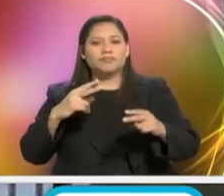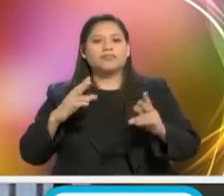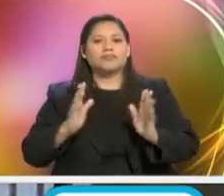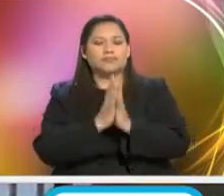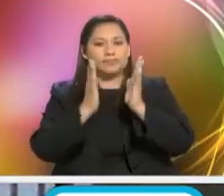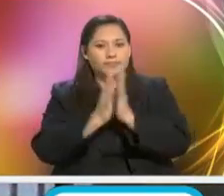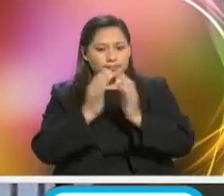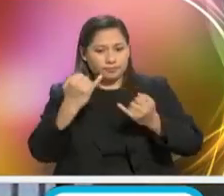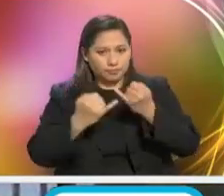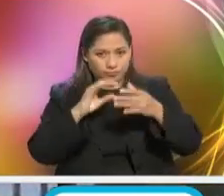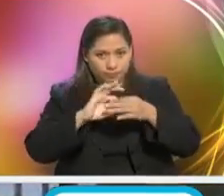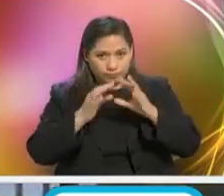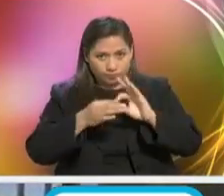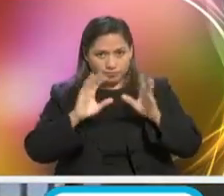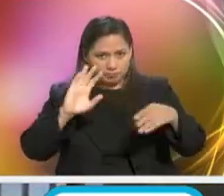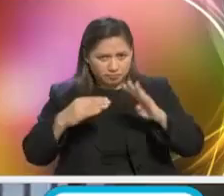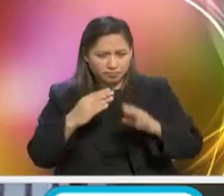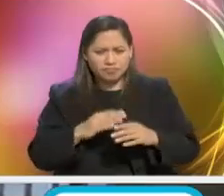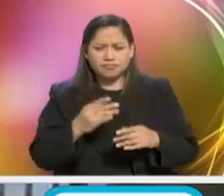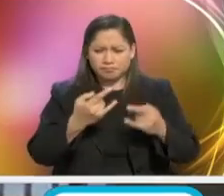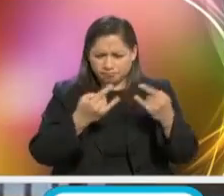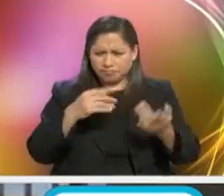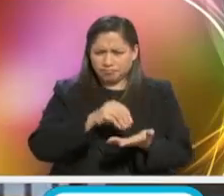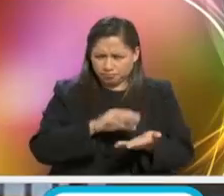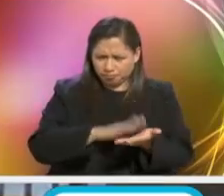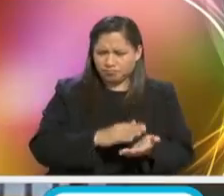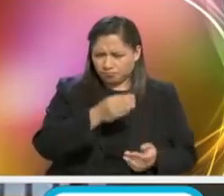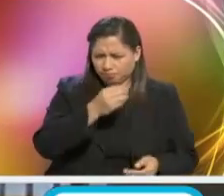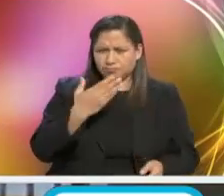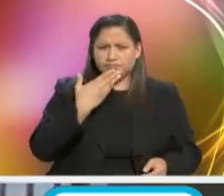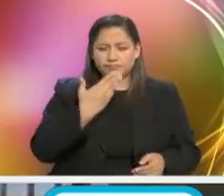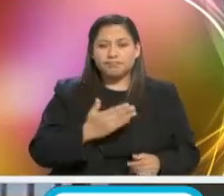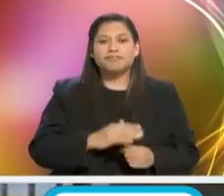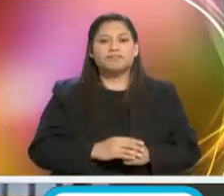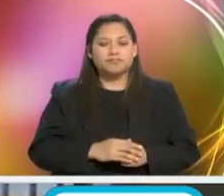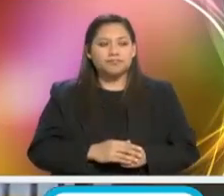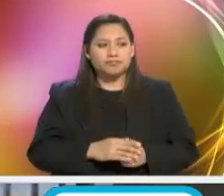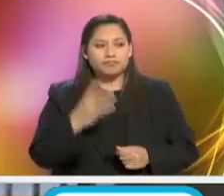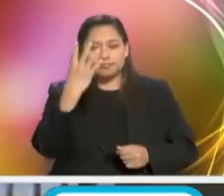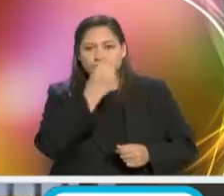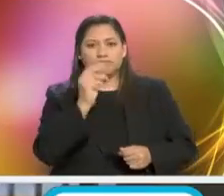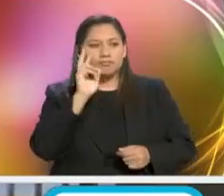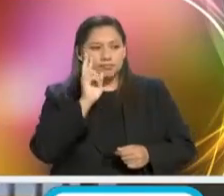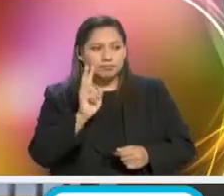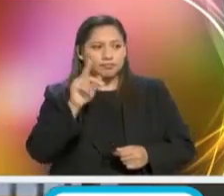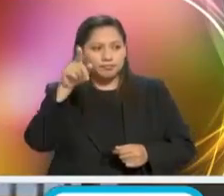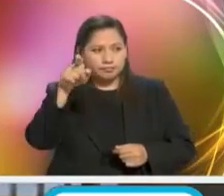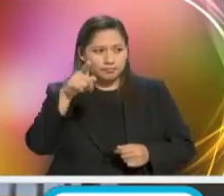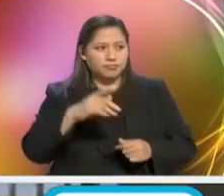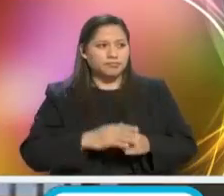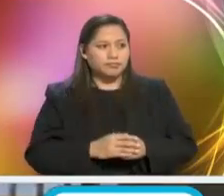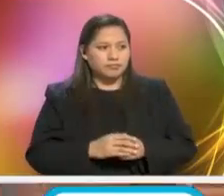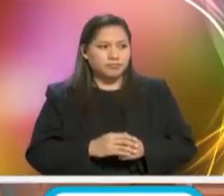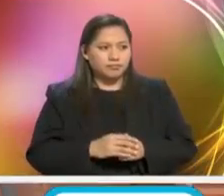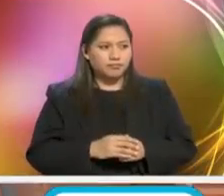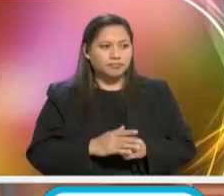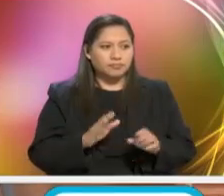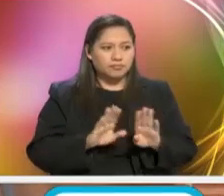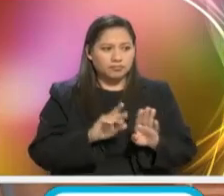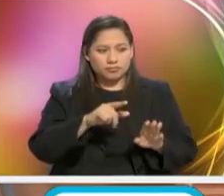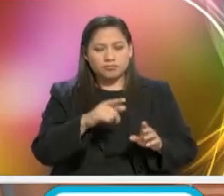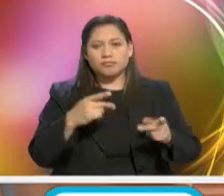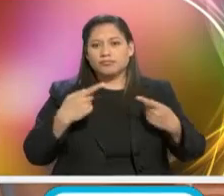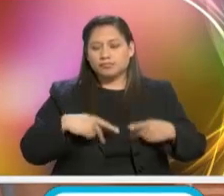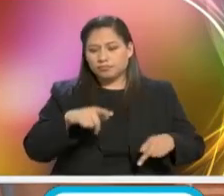Olímpicos, de una manera bastante documental y muy, muy solaz. Es decir, pues es muy, muy bonito ver ahí el asunto, el desfile de